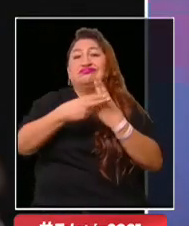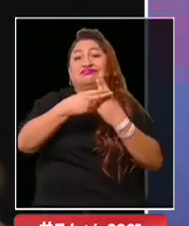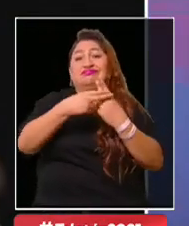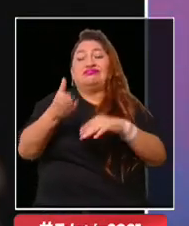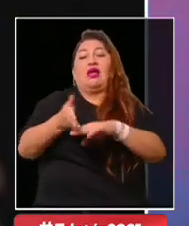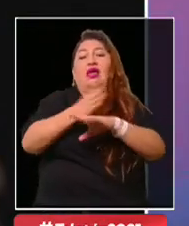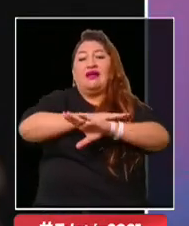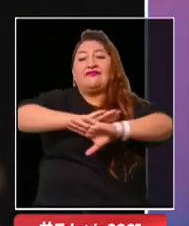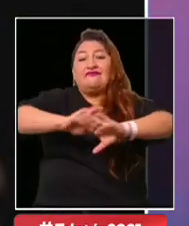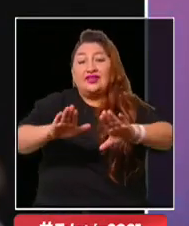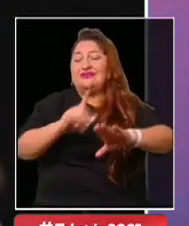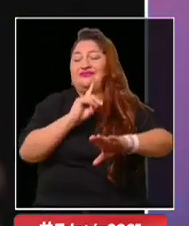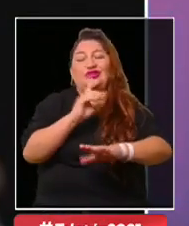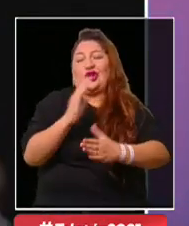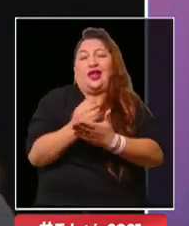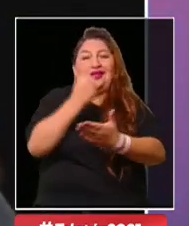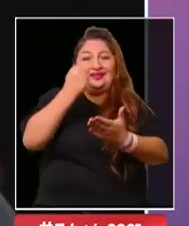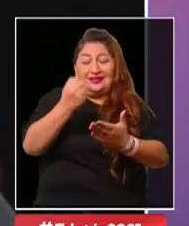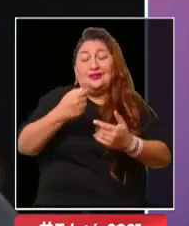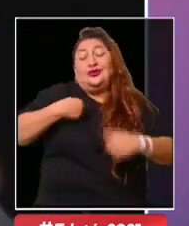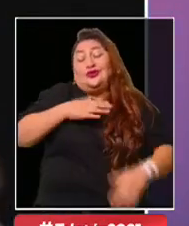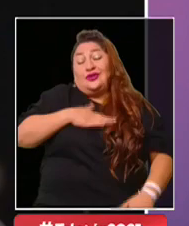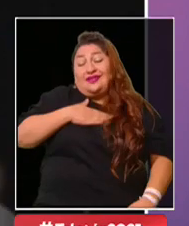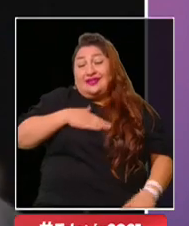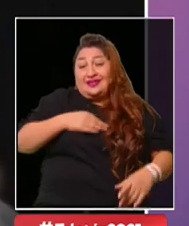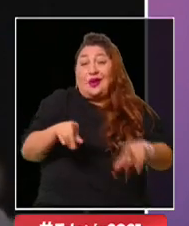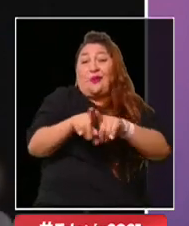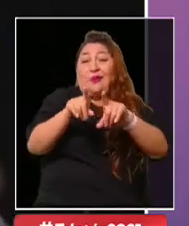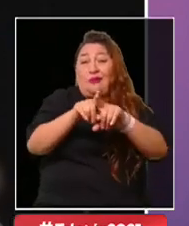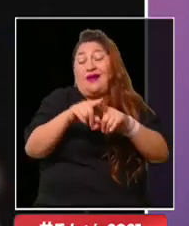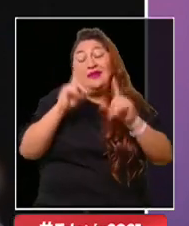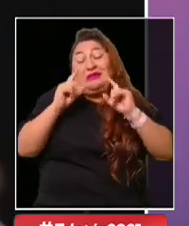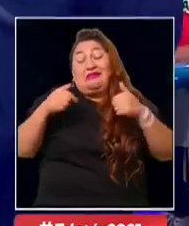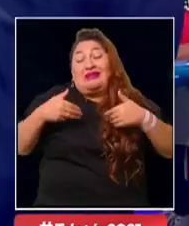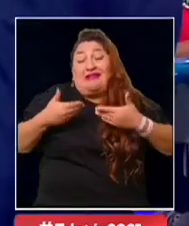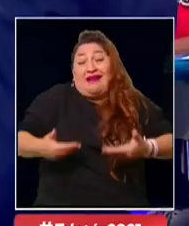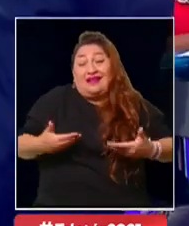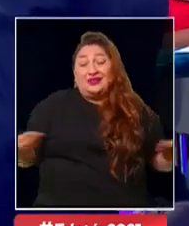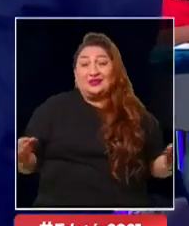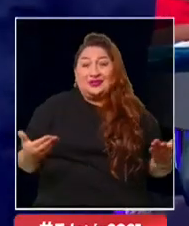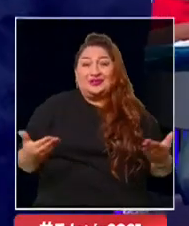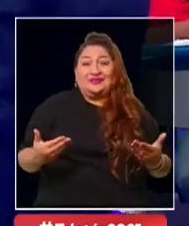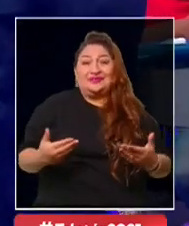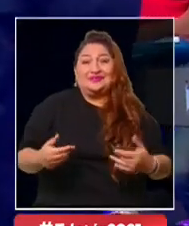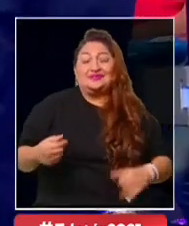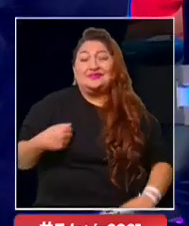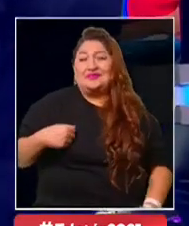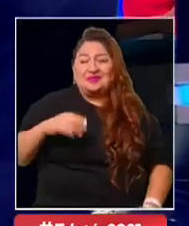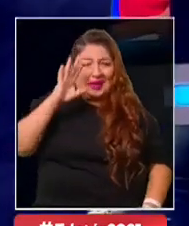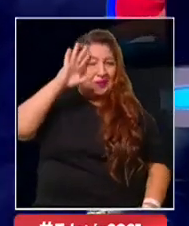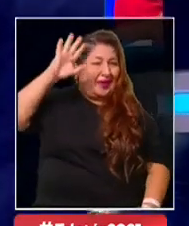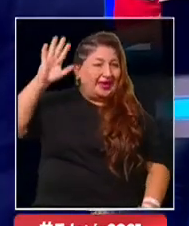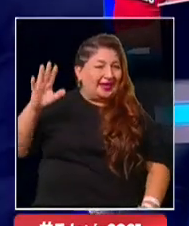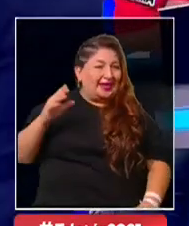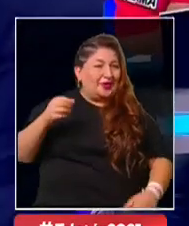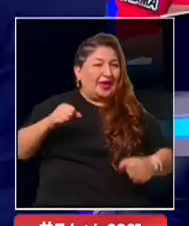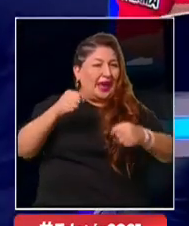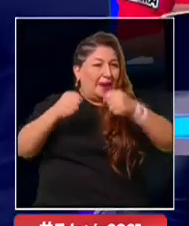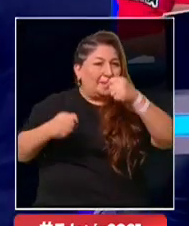aquí estoy, yo quería estar ahí, pero, yo sé. Aquí estoy. Me imagino que el piloto era Garmendia.